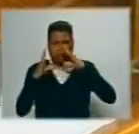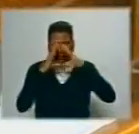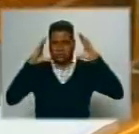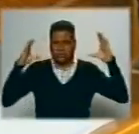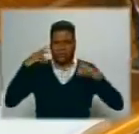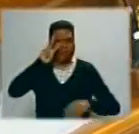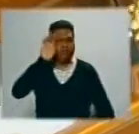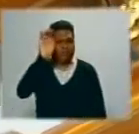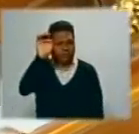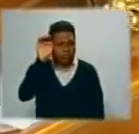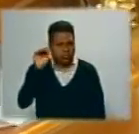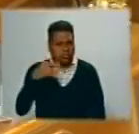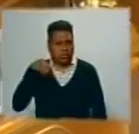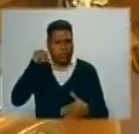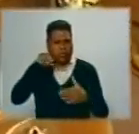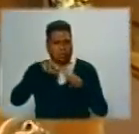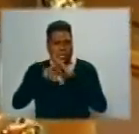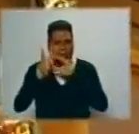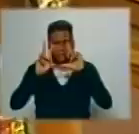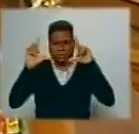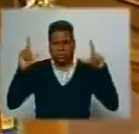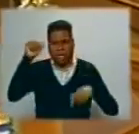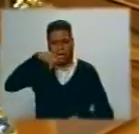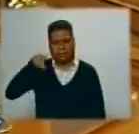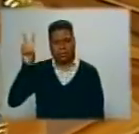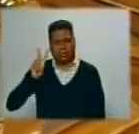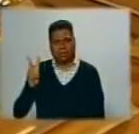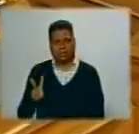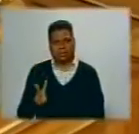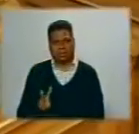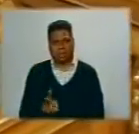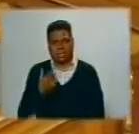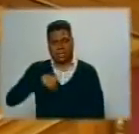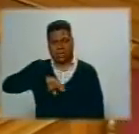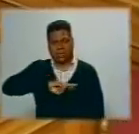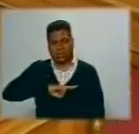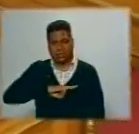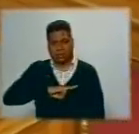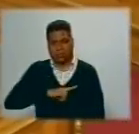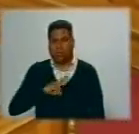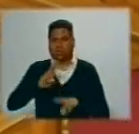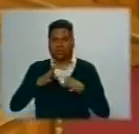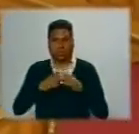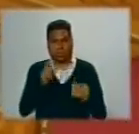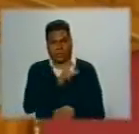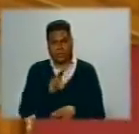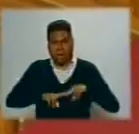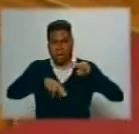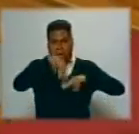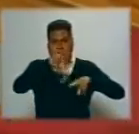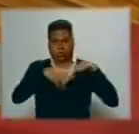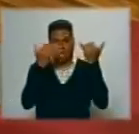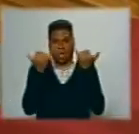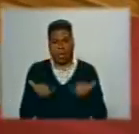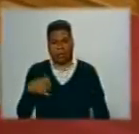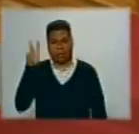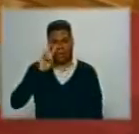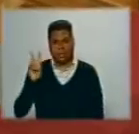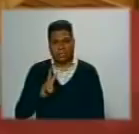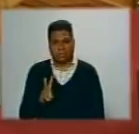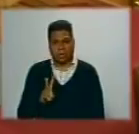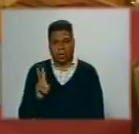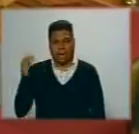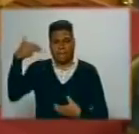una visión a esa Venezuela que hemos estado todos construyendo, a una Venezuela